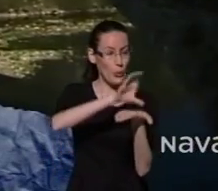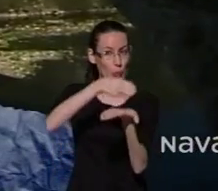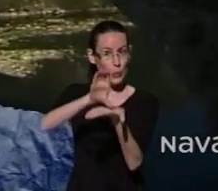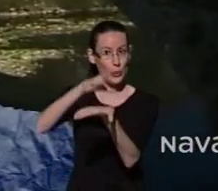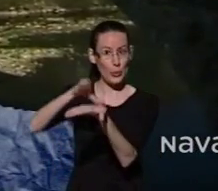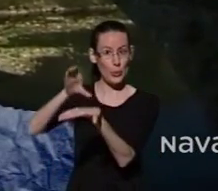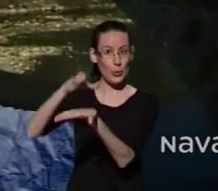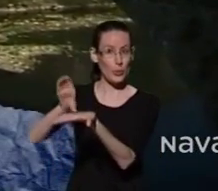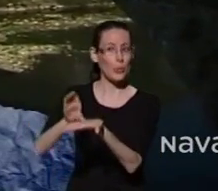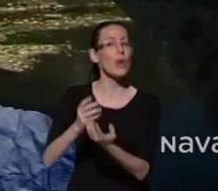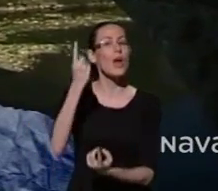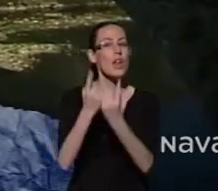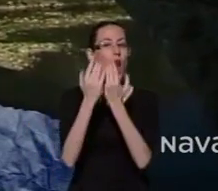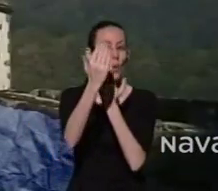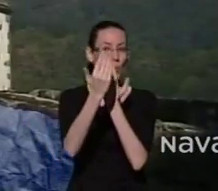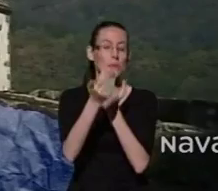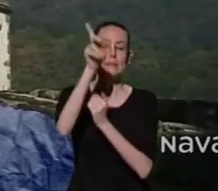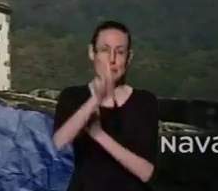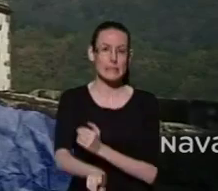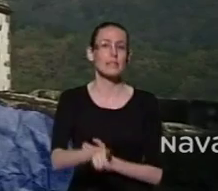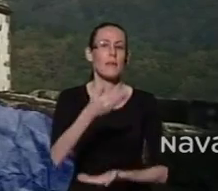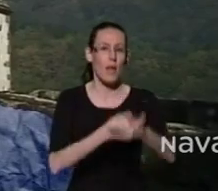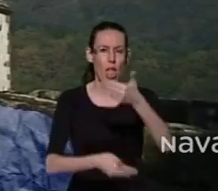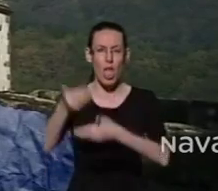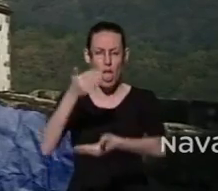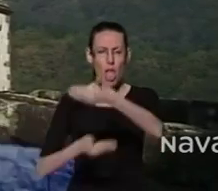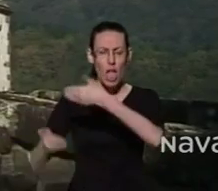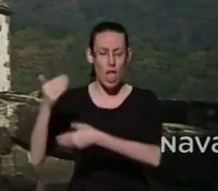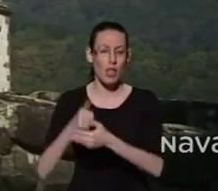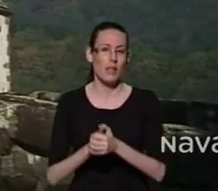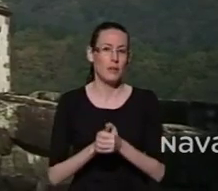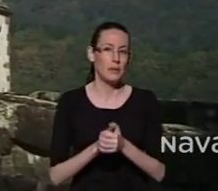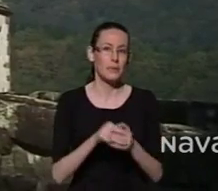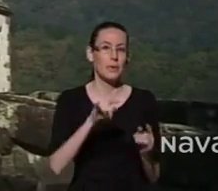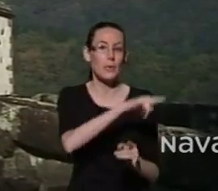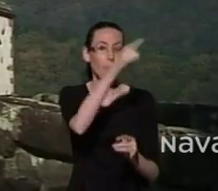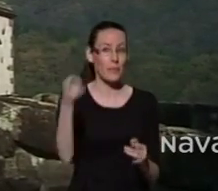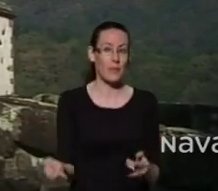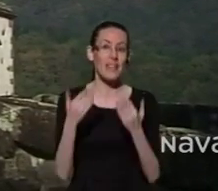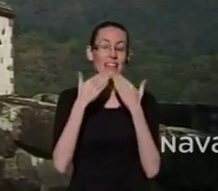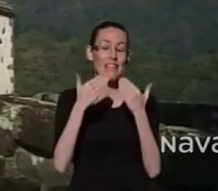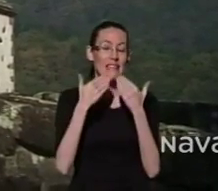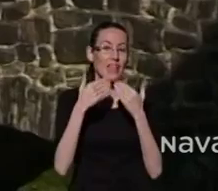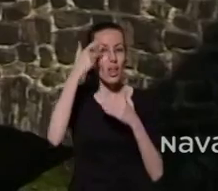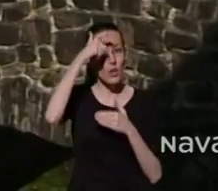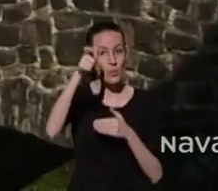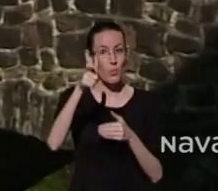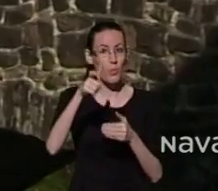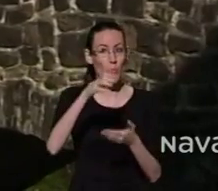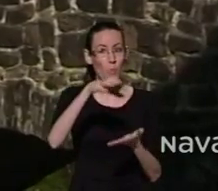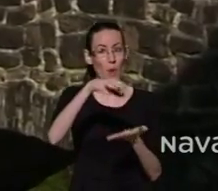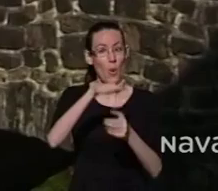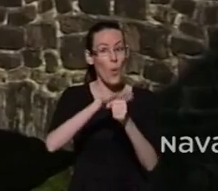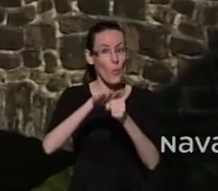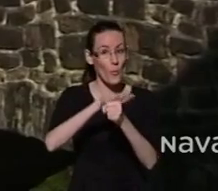también algunos vecinos foráneos que había. Este puente, además de unir los dos barrios, unía los montes de Bidasoa, que son aquellos